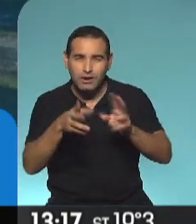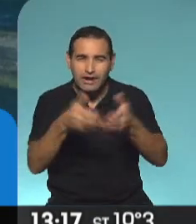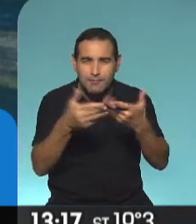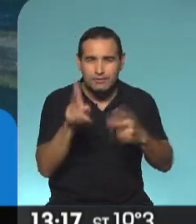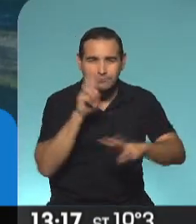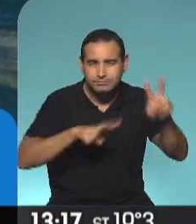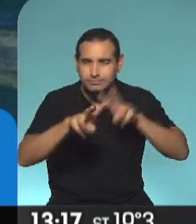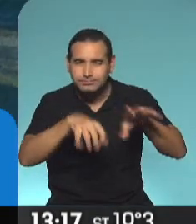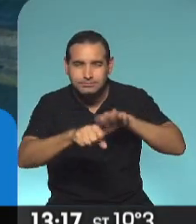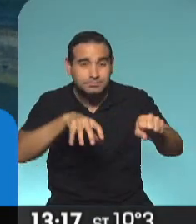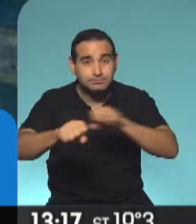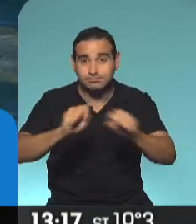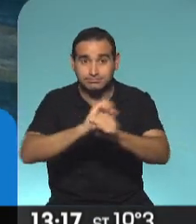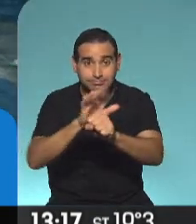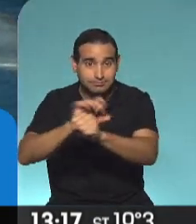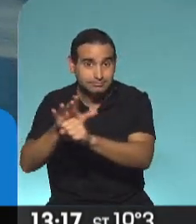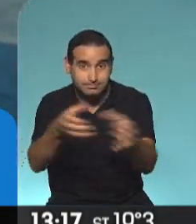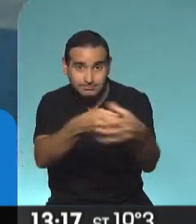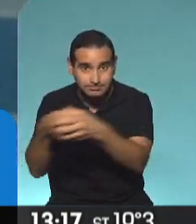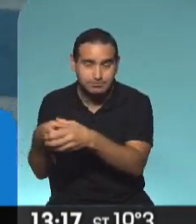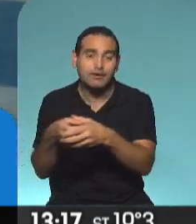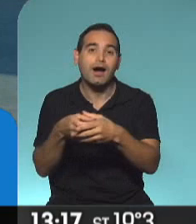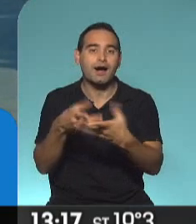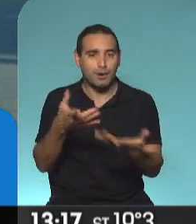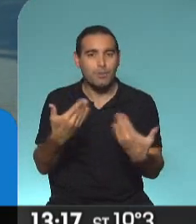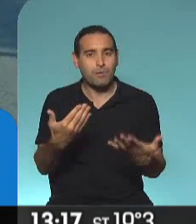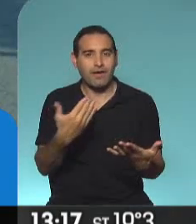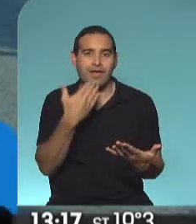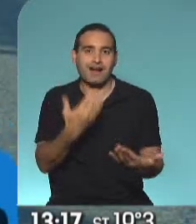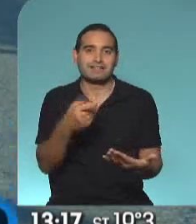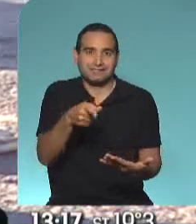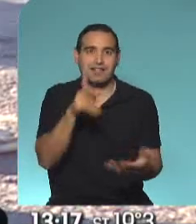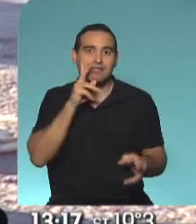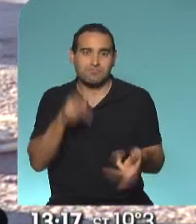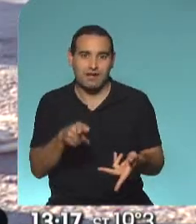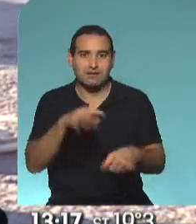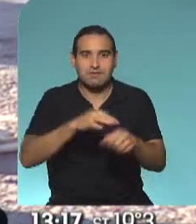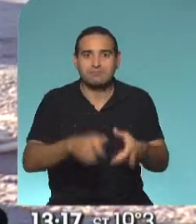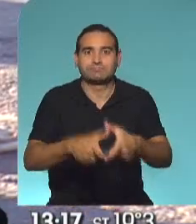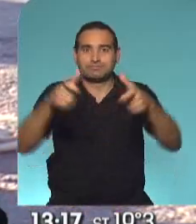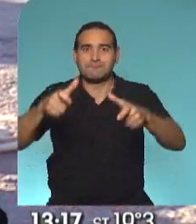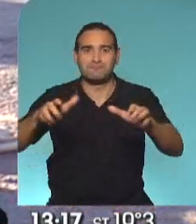búsqueda de contactos, son los que han conseguido que hasta el momento no tengamos una velocidad de ascenso de los